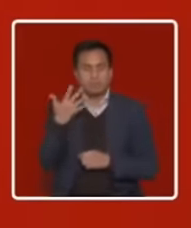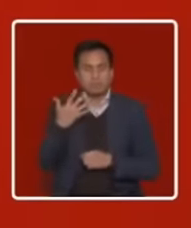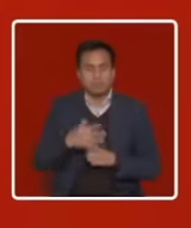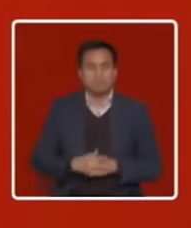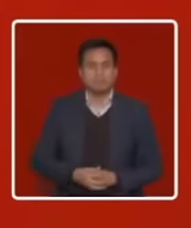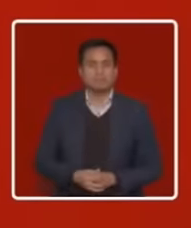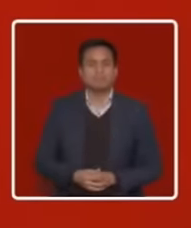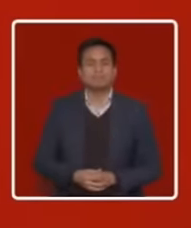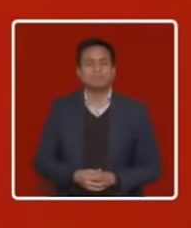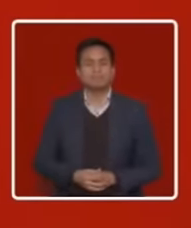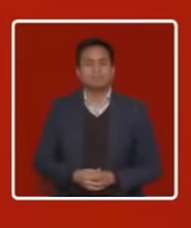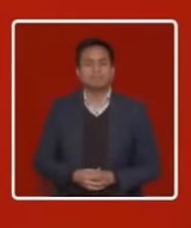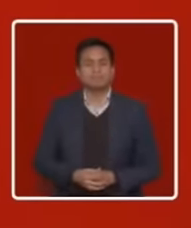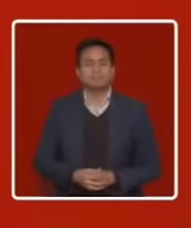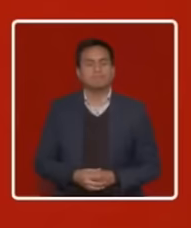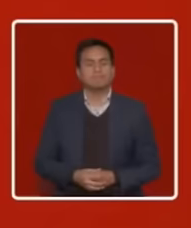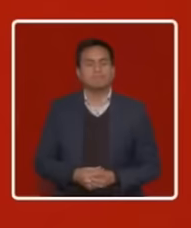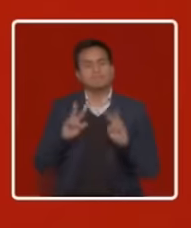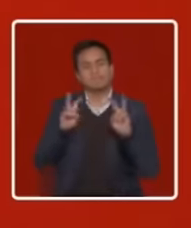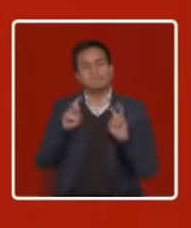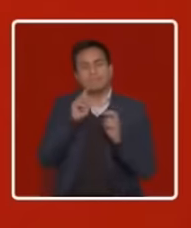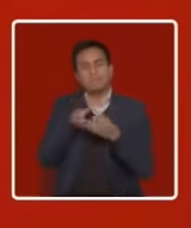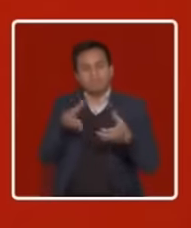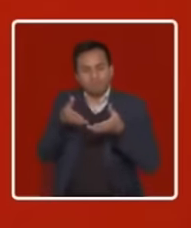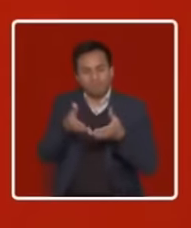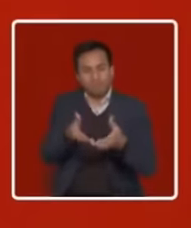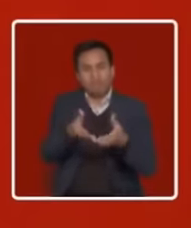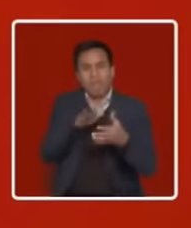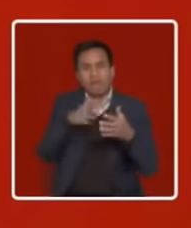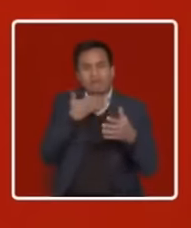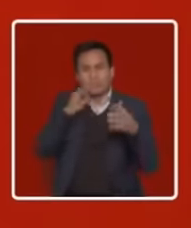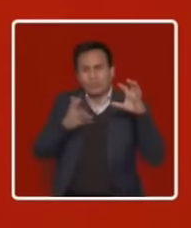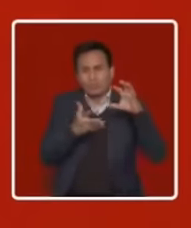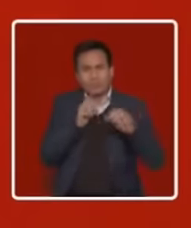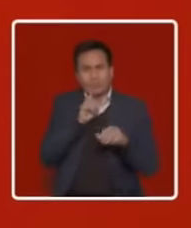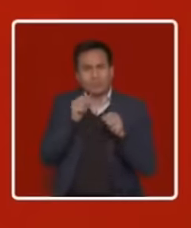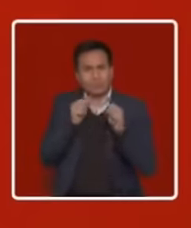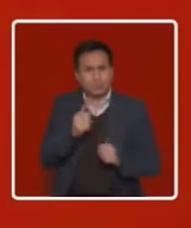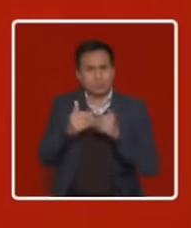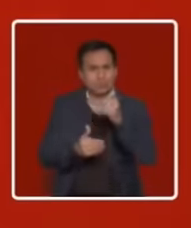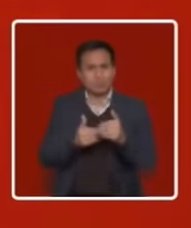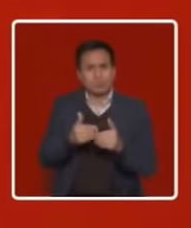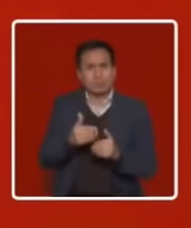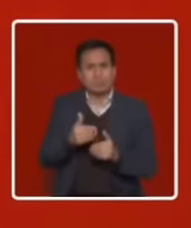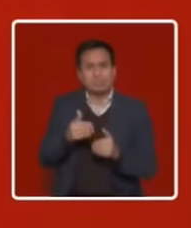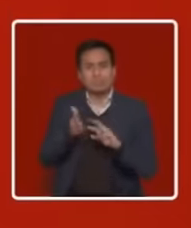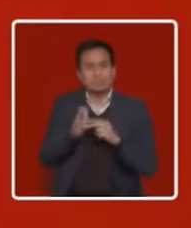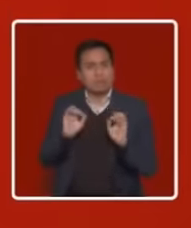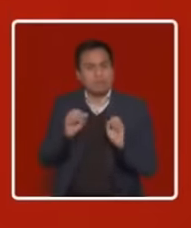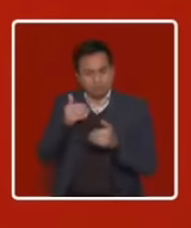importancia. El hecho de tener un buque capaz de operar en aguas antárticas prácticamente sin